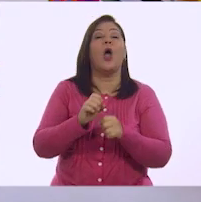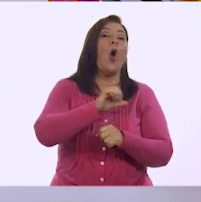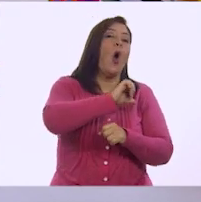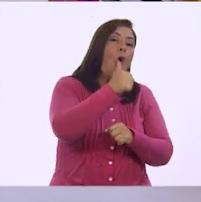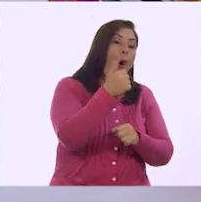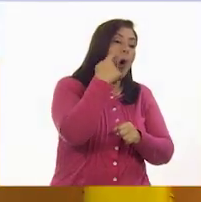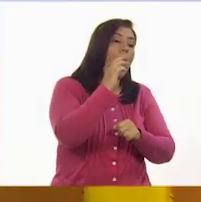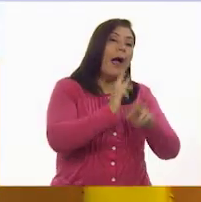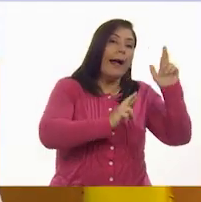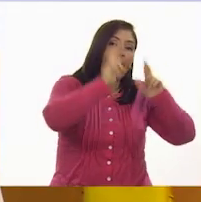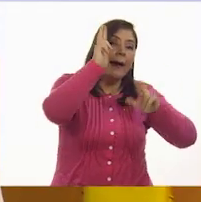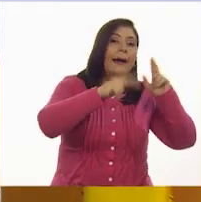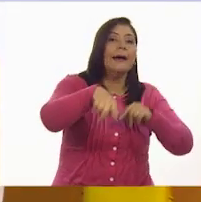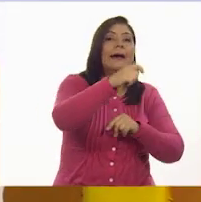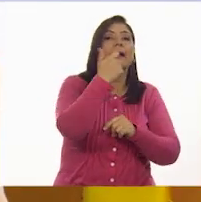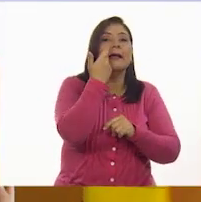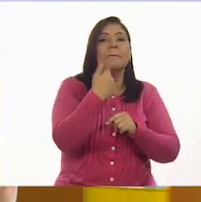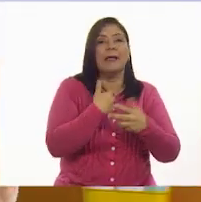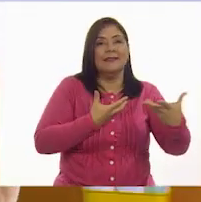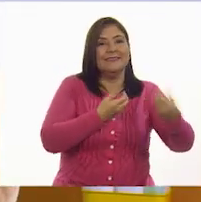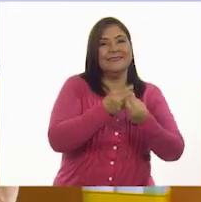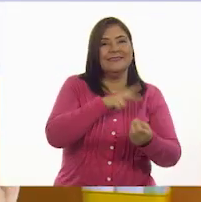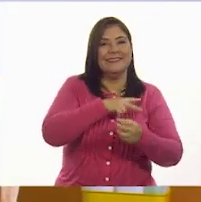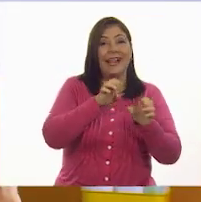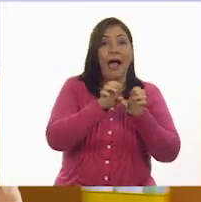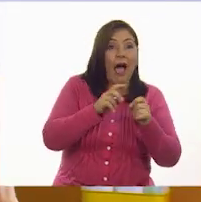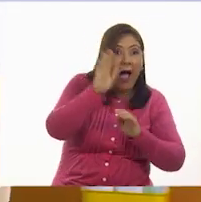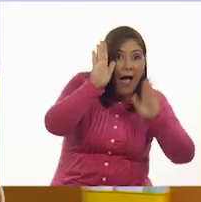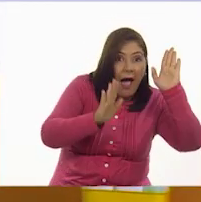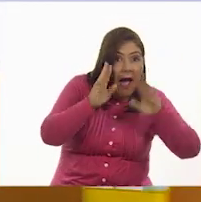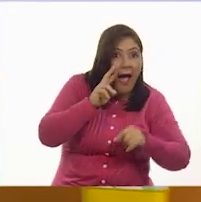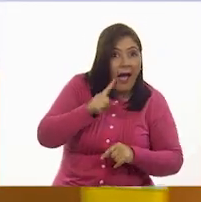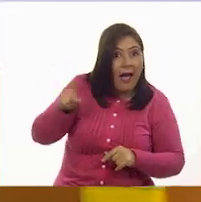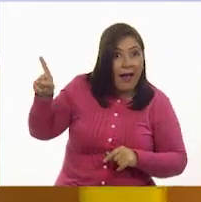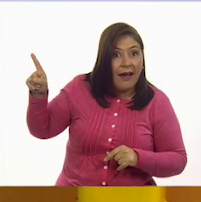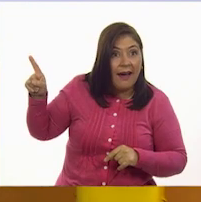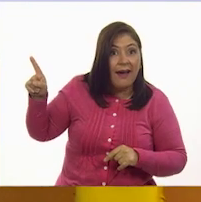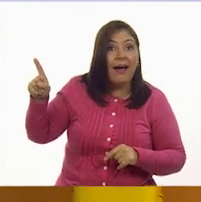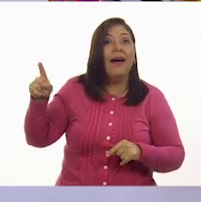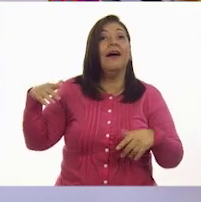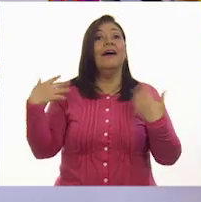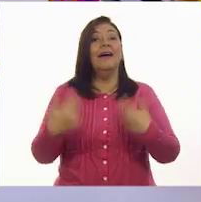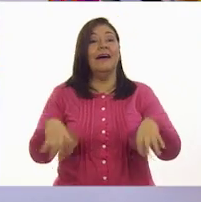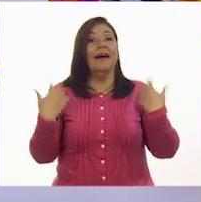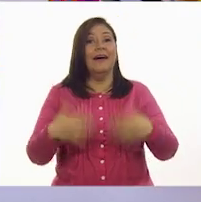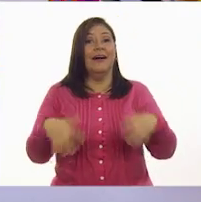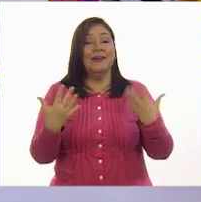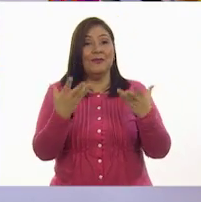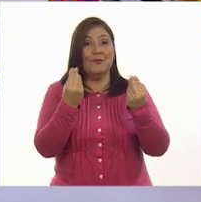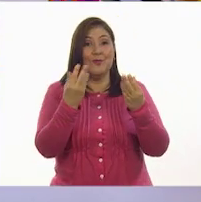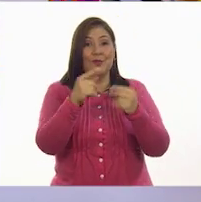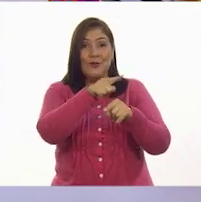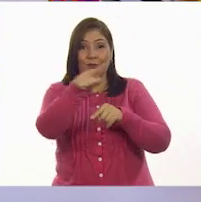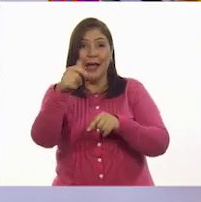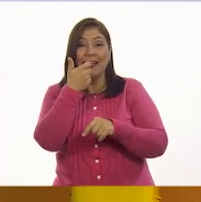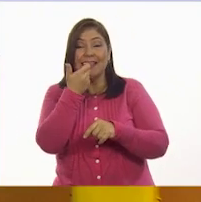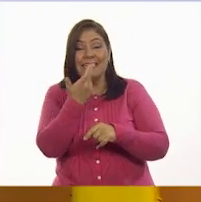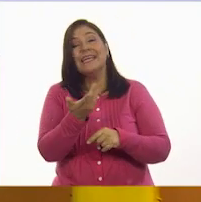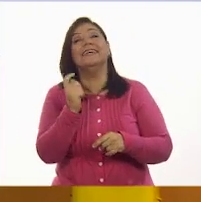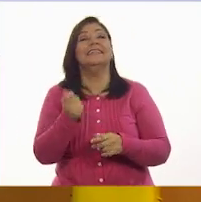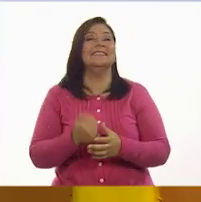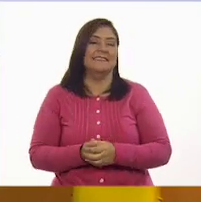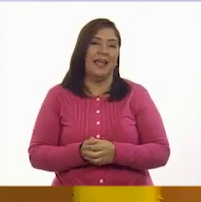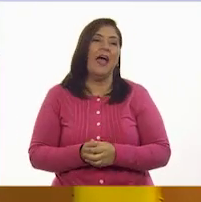la mano. ¿Quiénes quieren estar en mi equipo? Levántala alto. Ay, también están levantando la mano muchos niños. Muchísimos. Bueno, ya